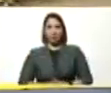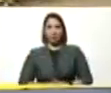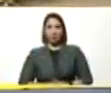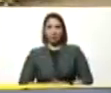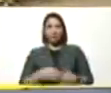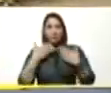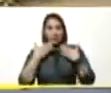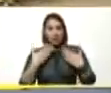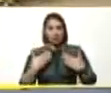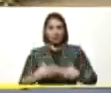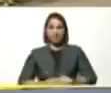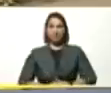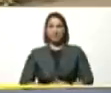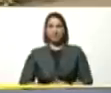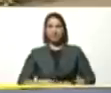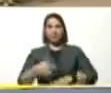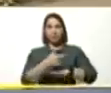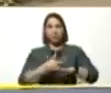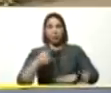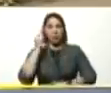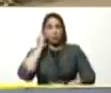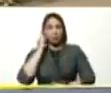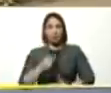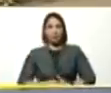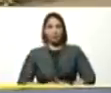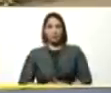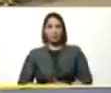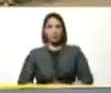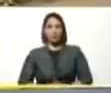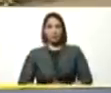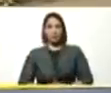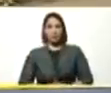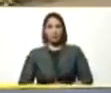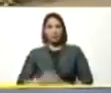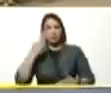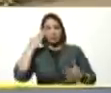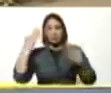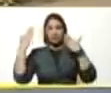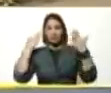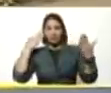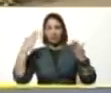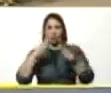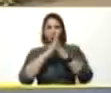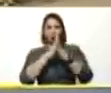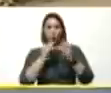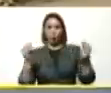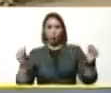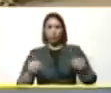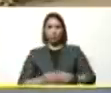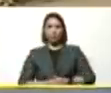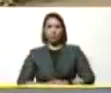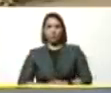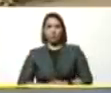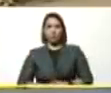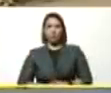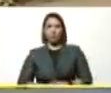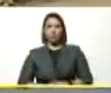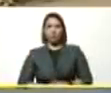Gracias, Karina. Gobernadora Karina, mis saludos a todos y a todas.